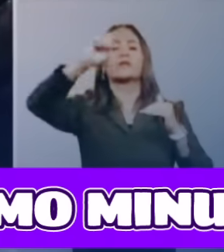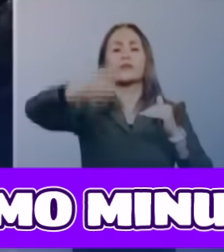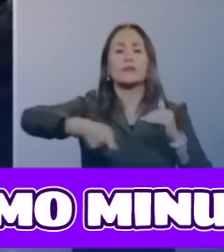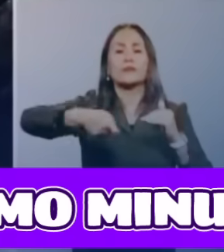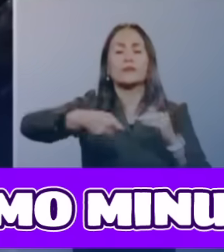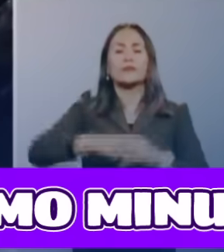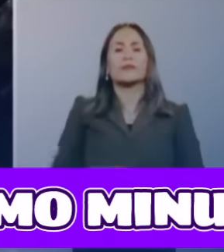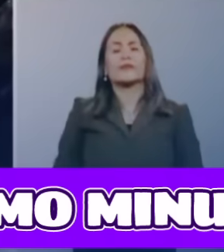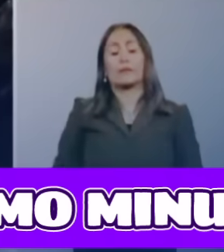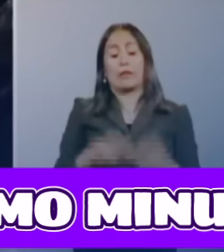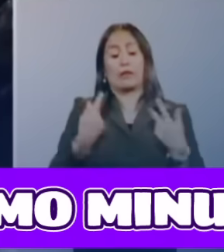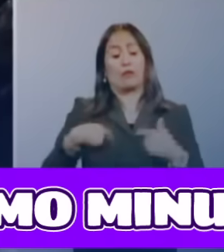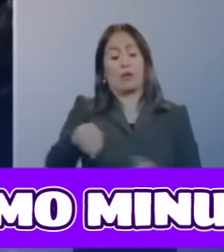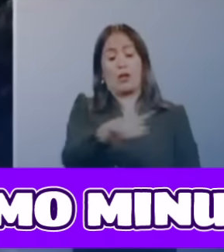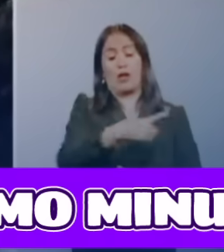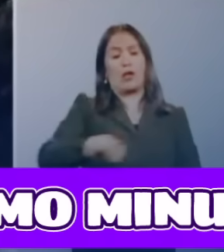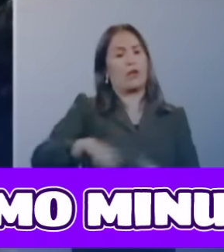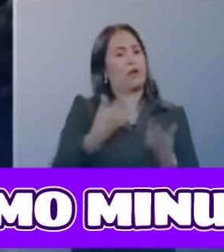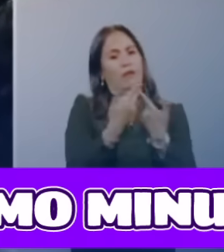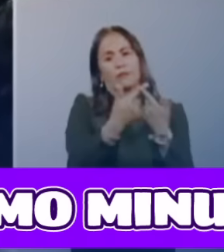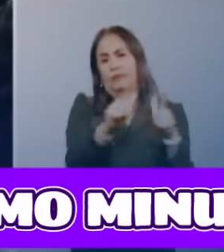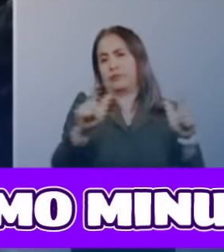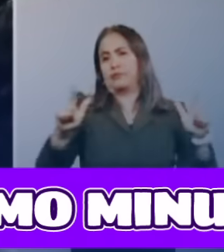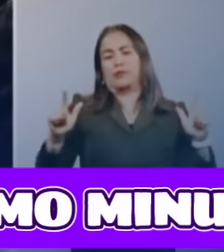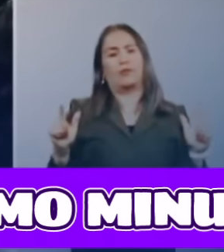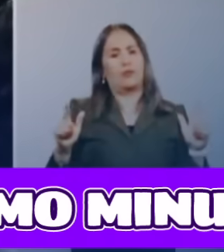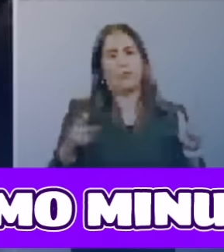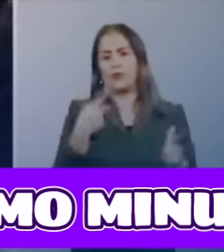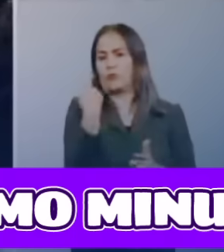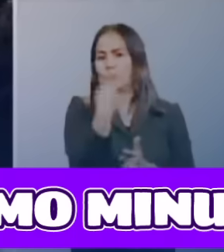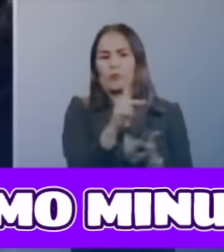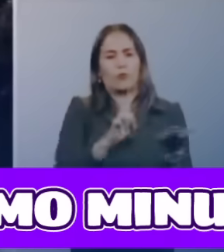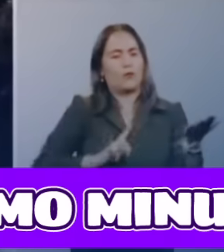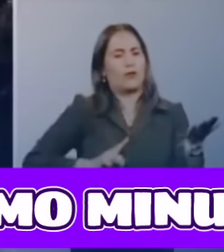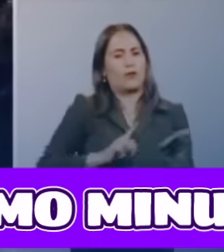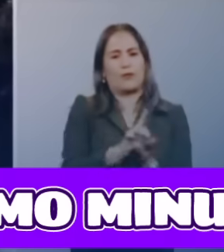ciudadanos en libertad. Es un todo